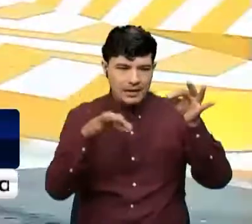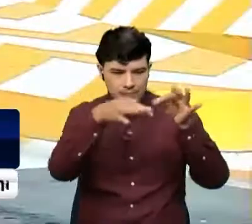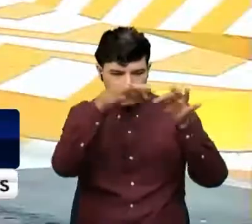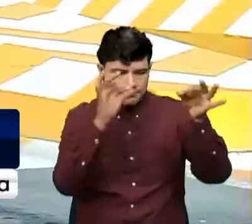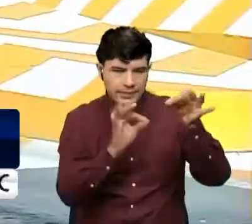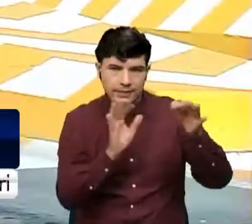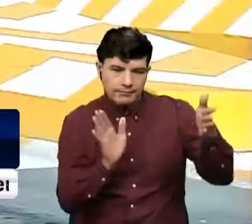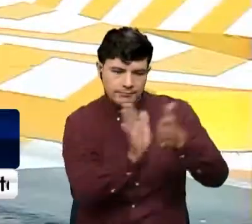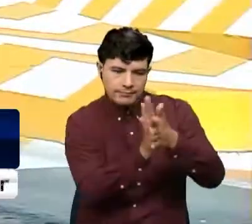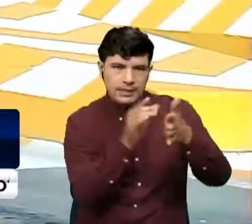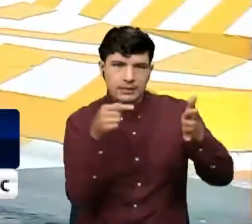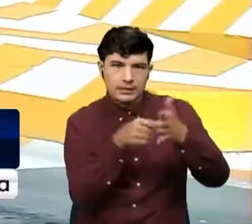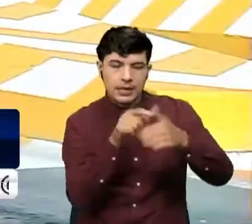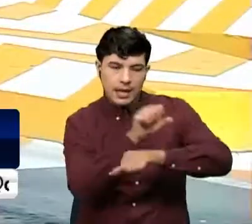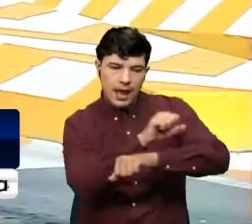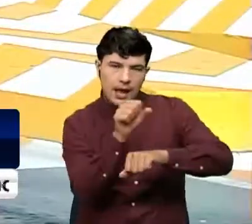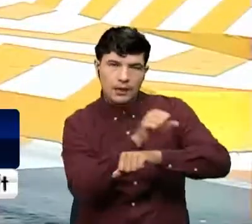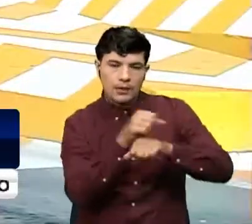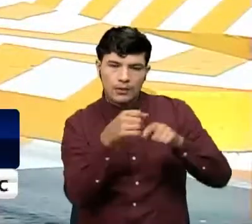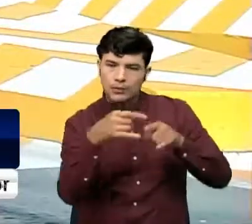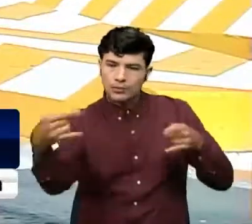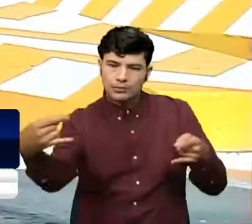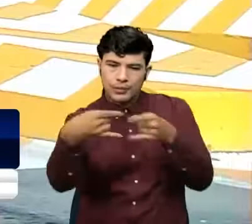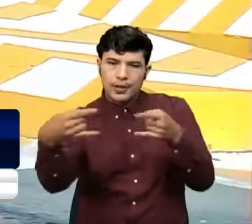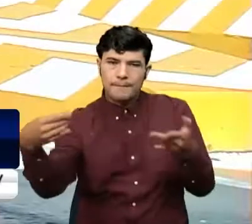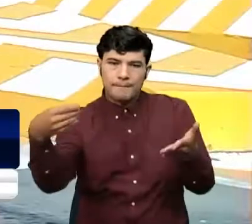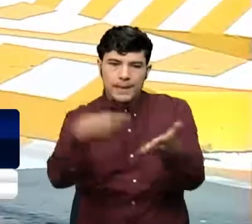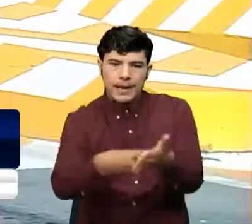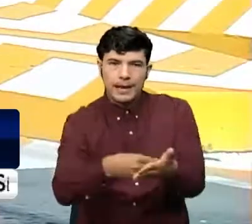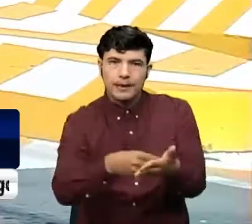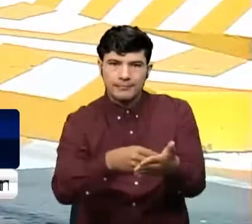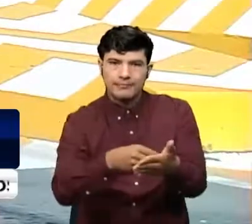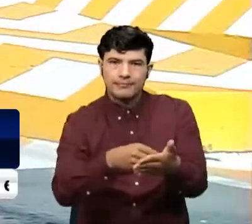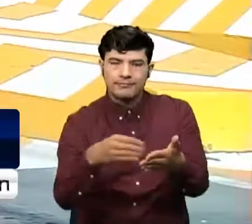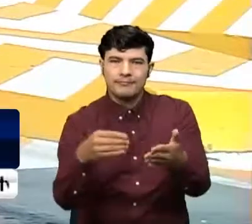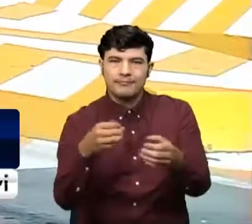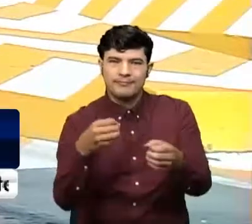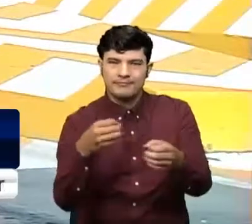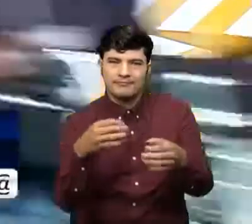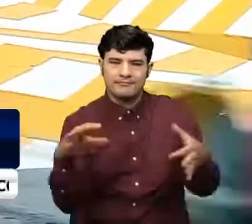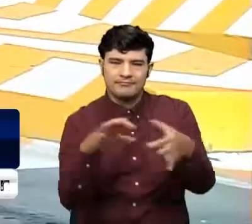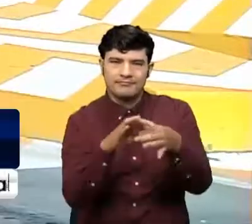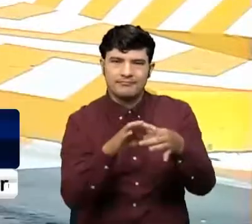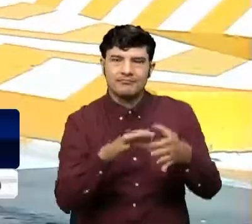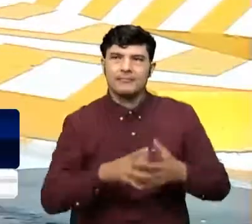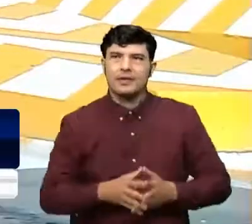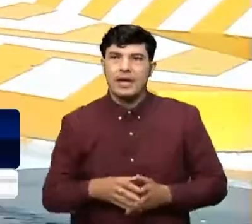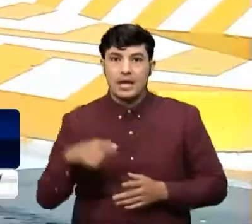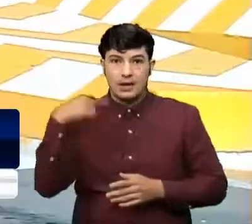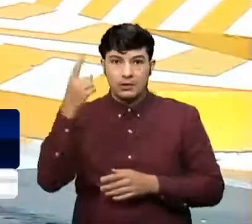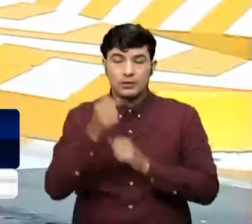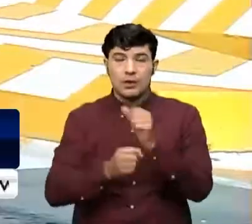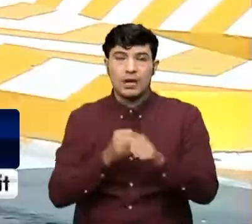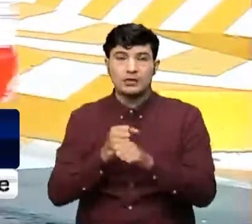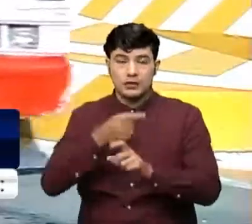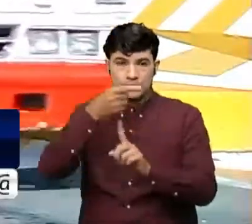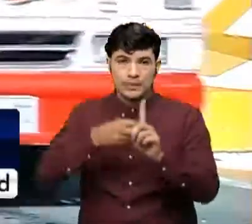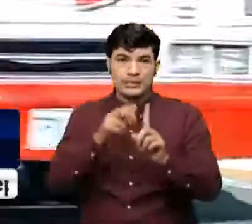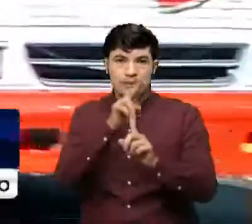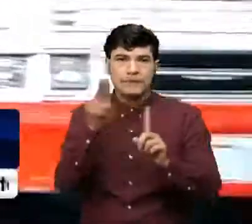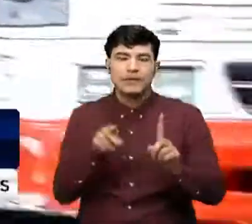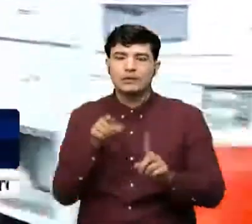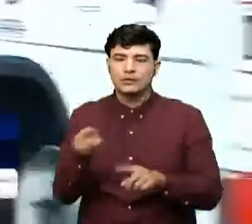de los vehículos, permitiendo hacer el pago de manera digital. Esta medida se adoptará desde marzo del próximo año. Según el Ministerio de